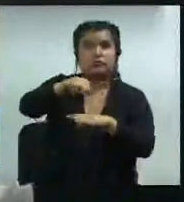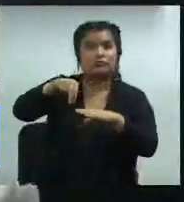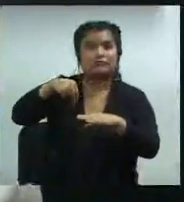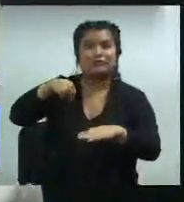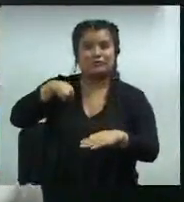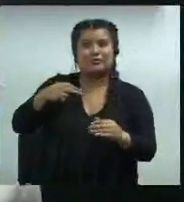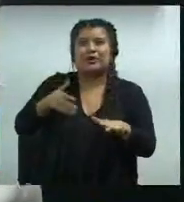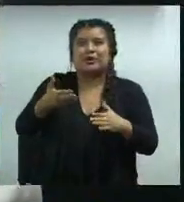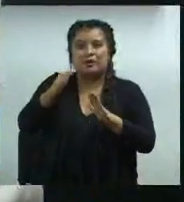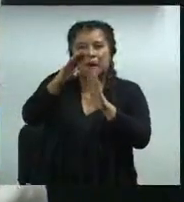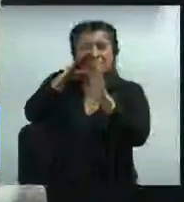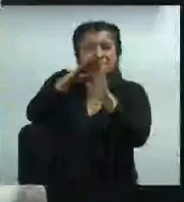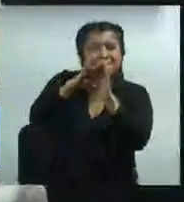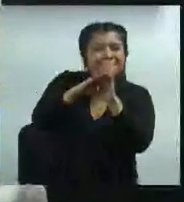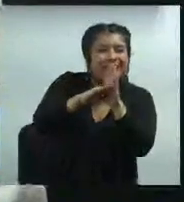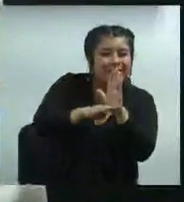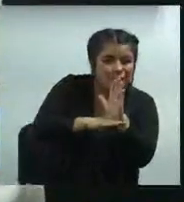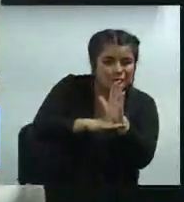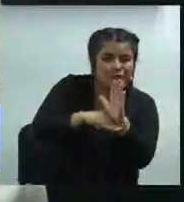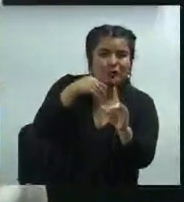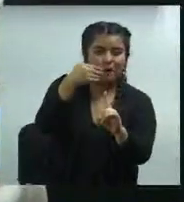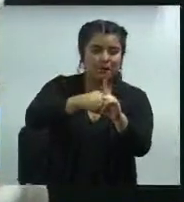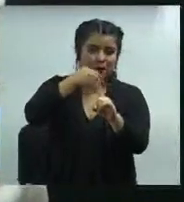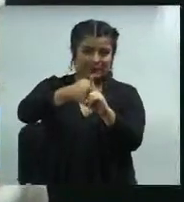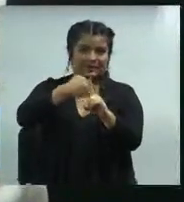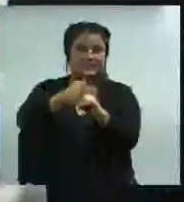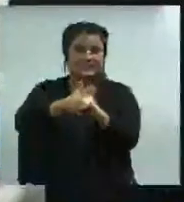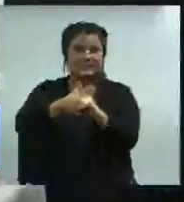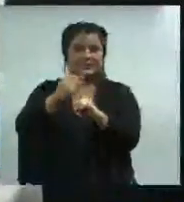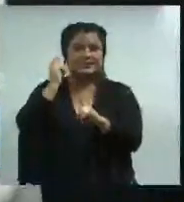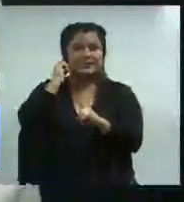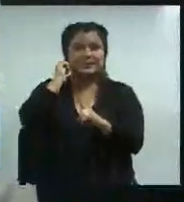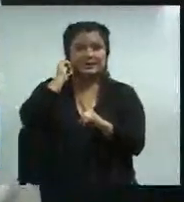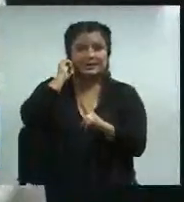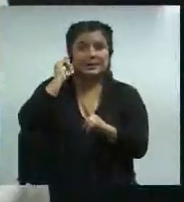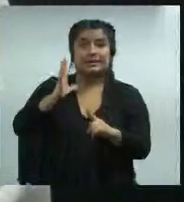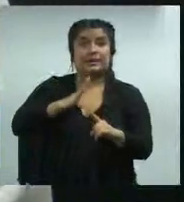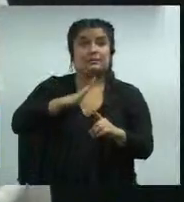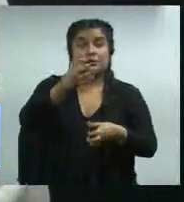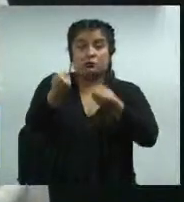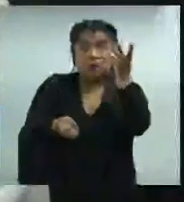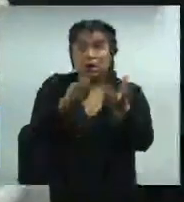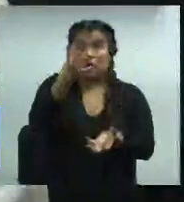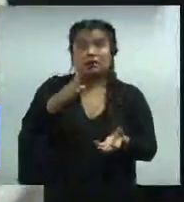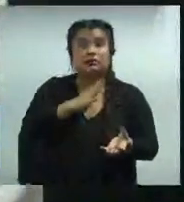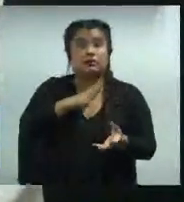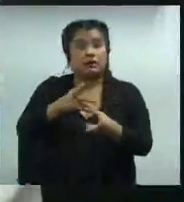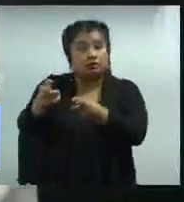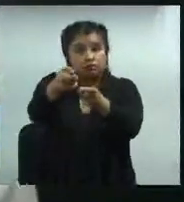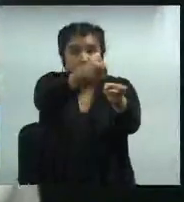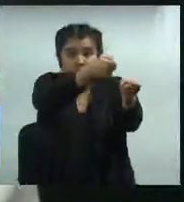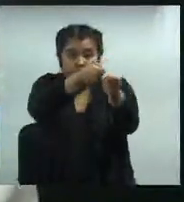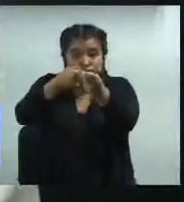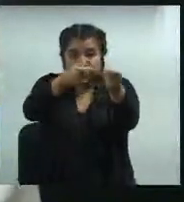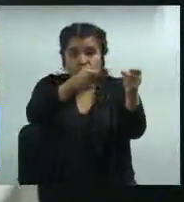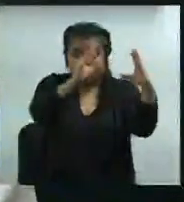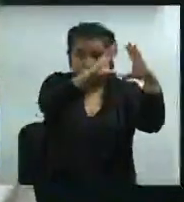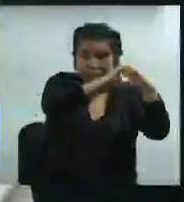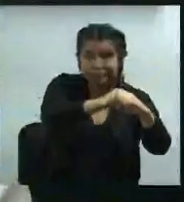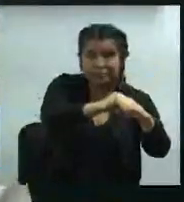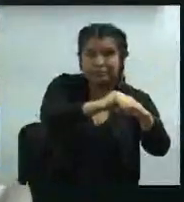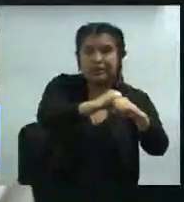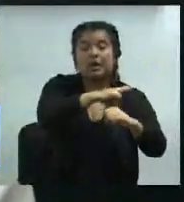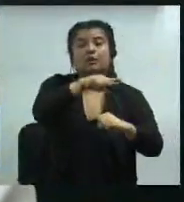reduccionista, ahí se llama eso, ahí se llama eso. Hay fuego, hay que apagarlo. Y tenemos nosotros que trabajar